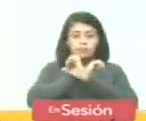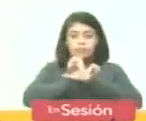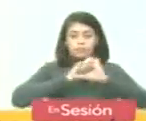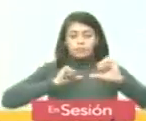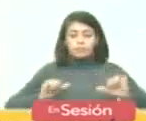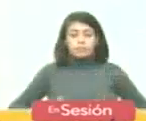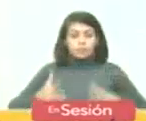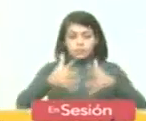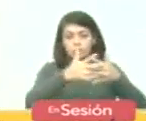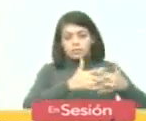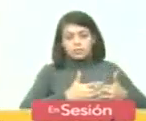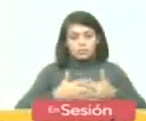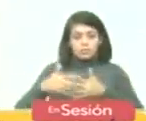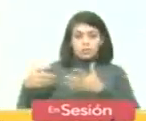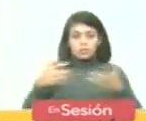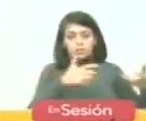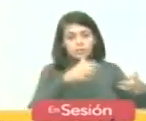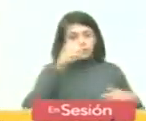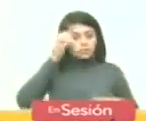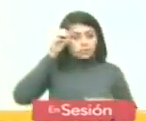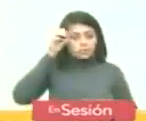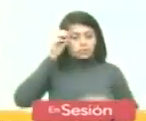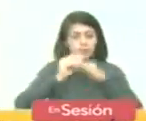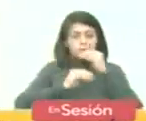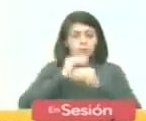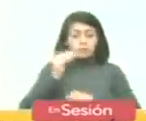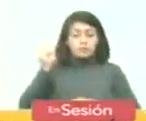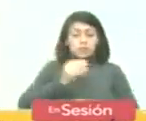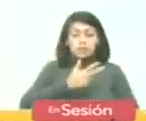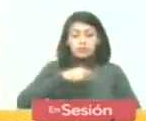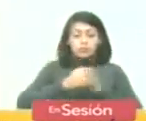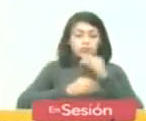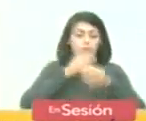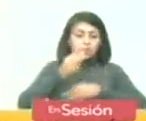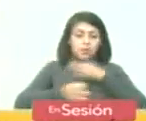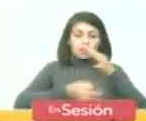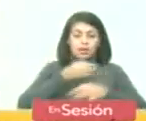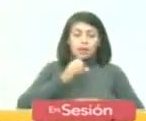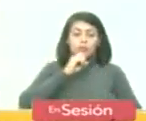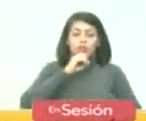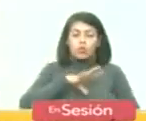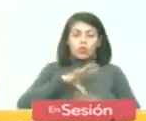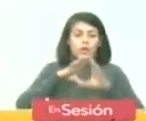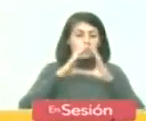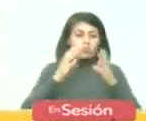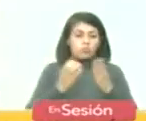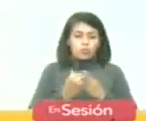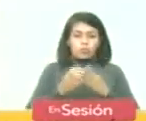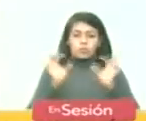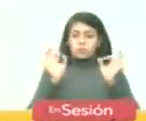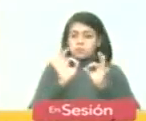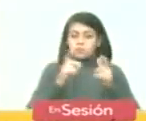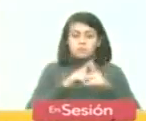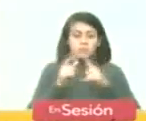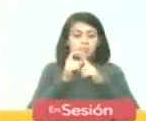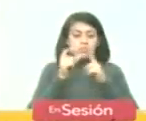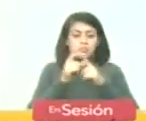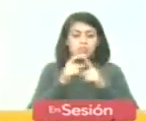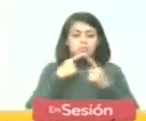los norteamericanos en la guerra de Corea, un hecho sobre el cual no se hace mucha alaraca mundialmente. Aquella expresión de